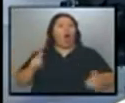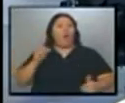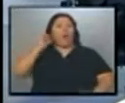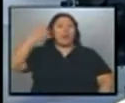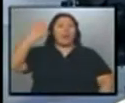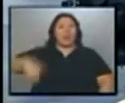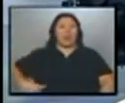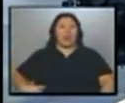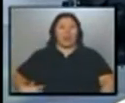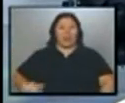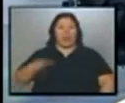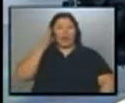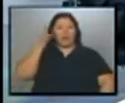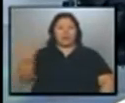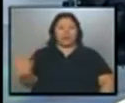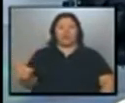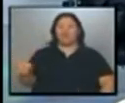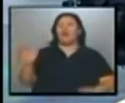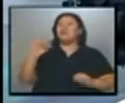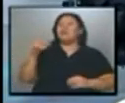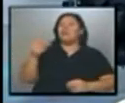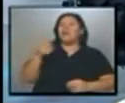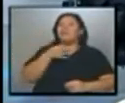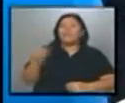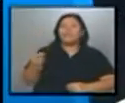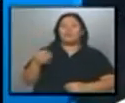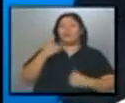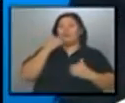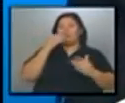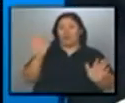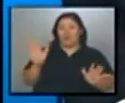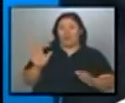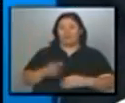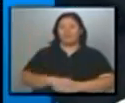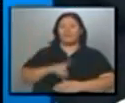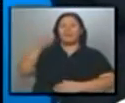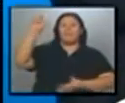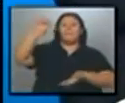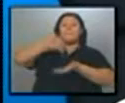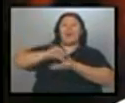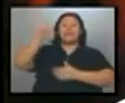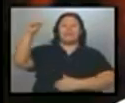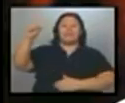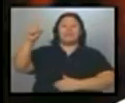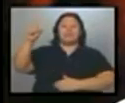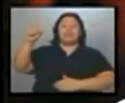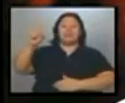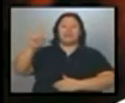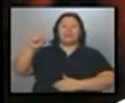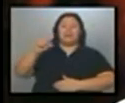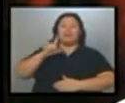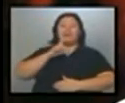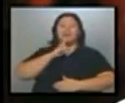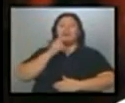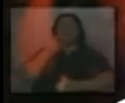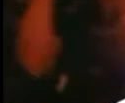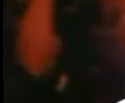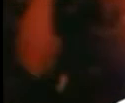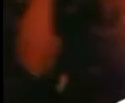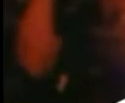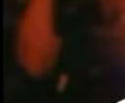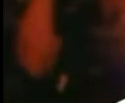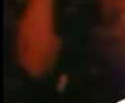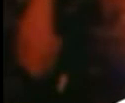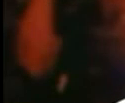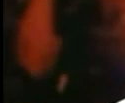incomprobable. ¿Cuándo empezaron, digamos? Vamos, sigo. Acá está de nuevo. ¿Por qué traje esta foto? De nuevo Zaira